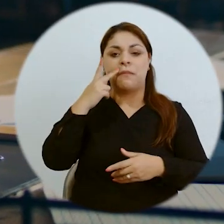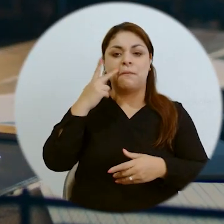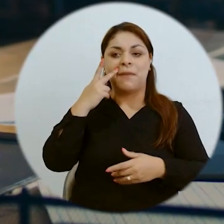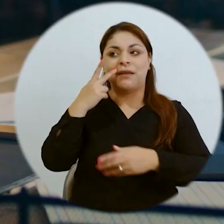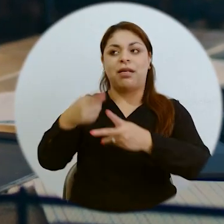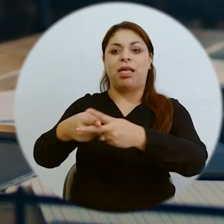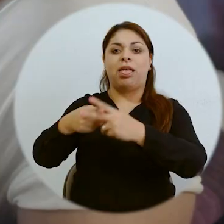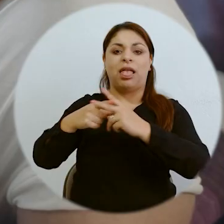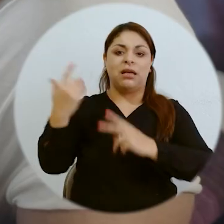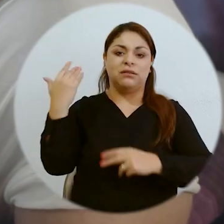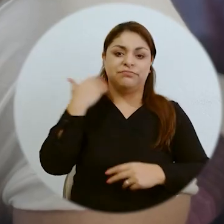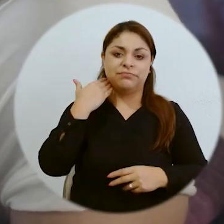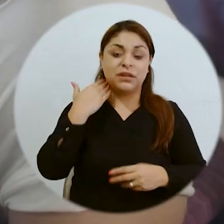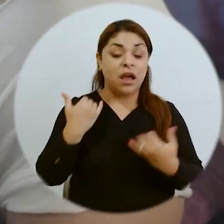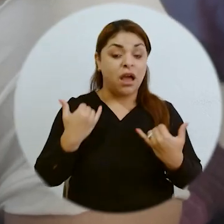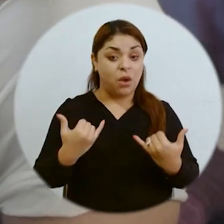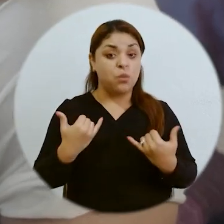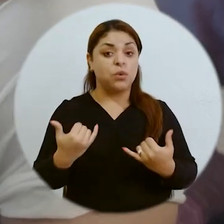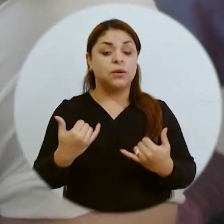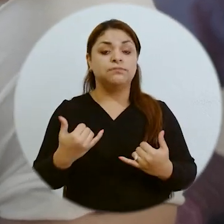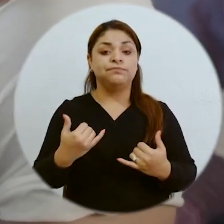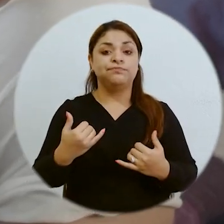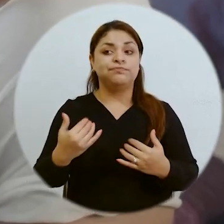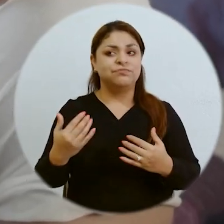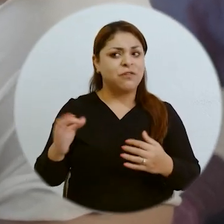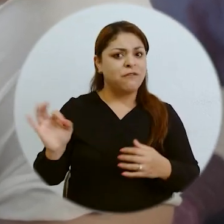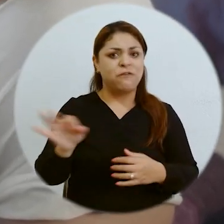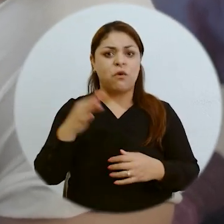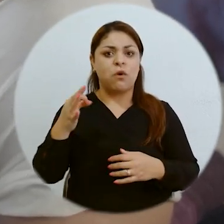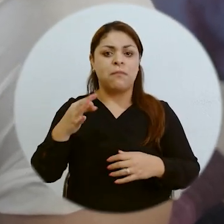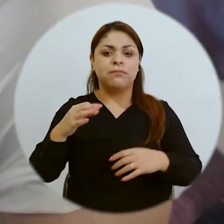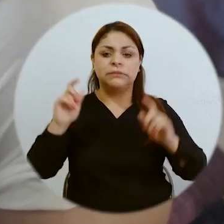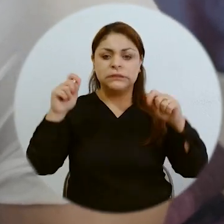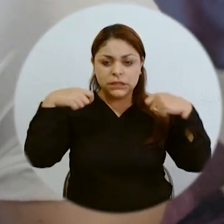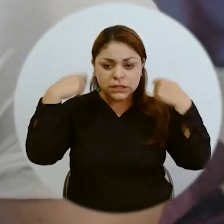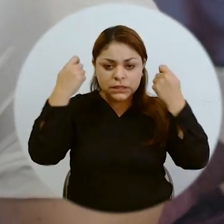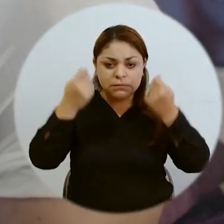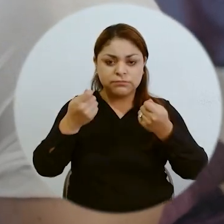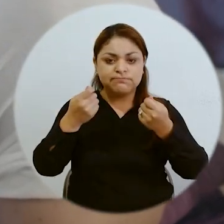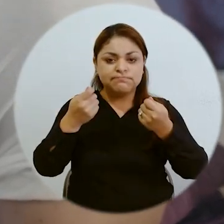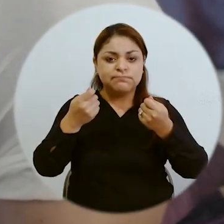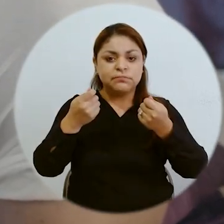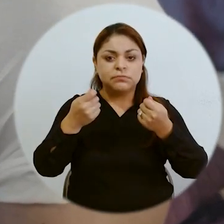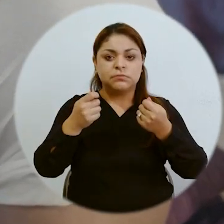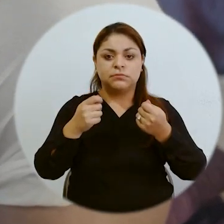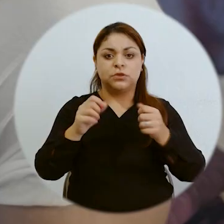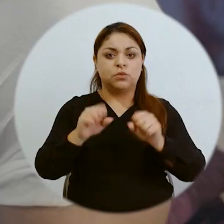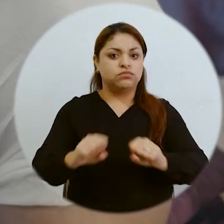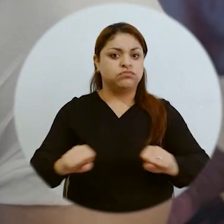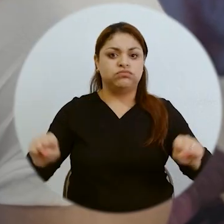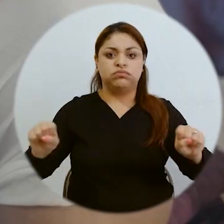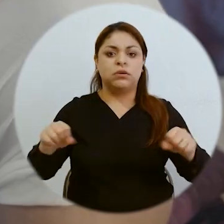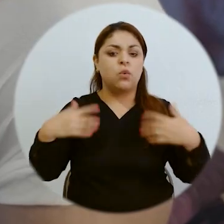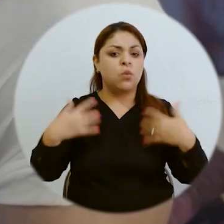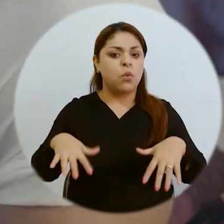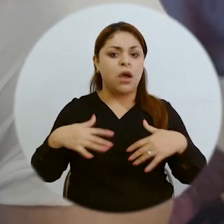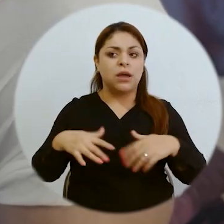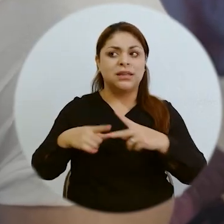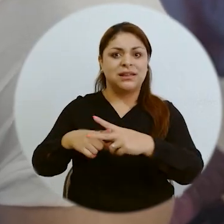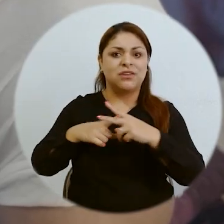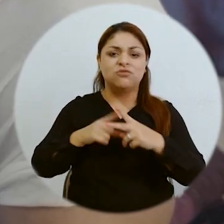en la prostitución. Opera muchísimo ese tipo de extorsión donde los hijos, los hermanos, los